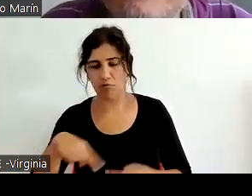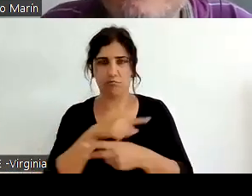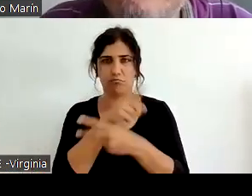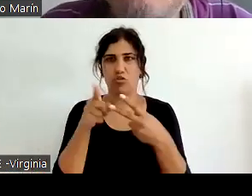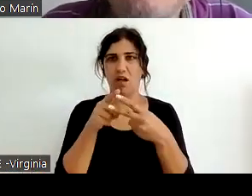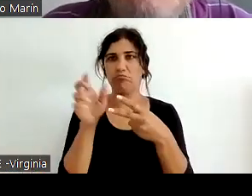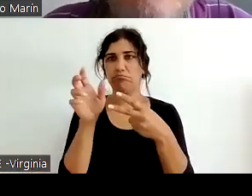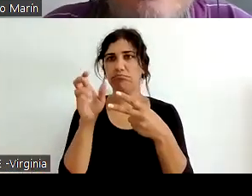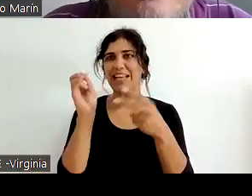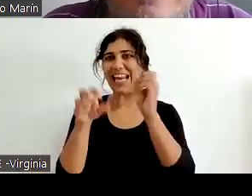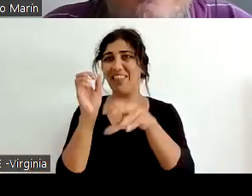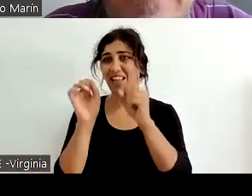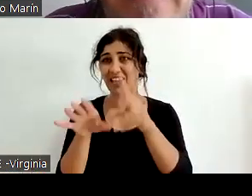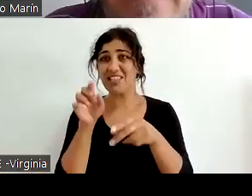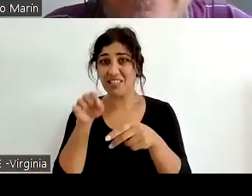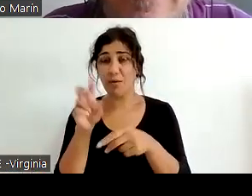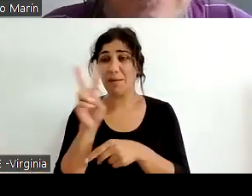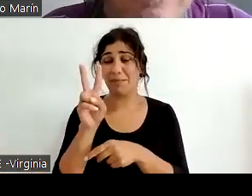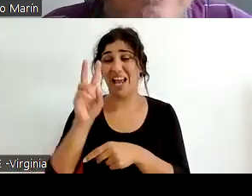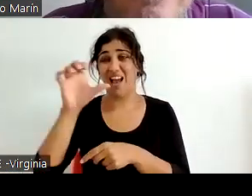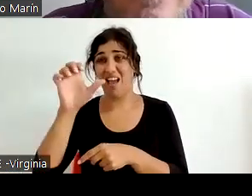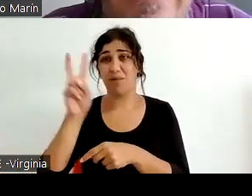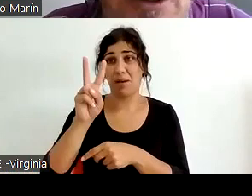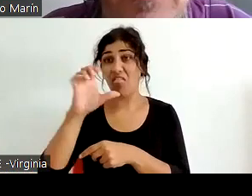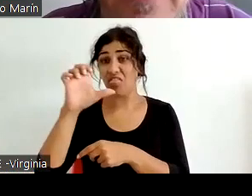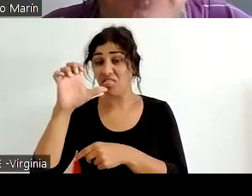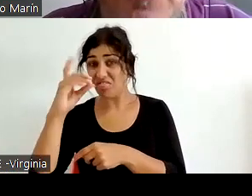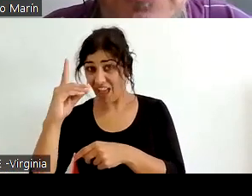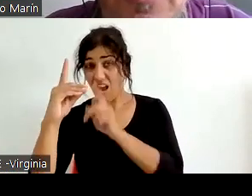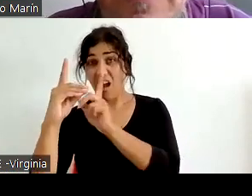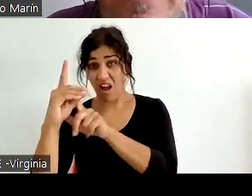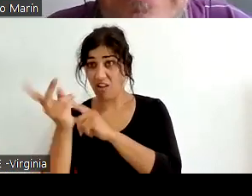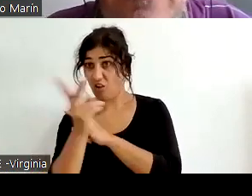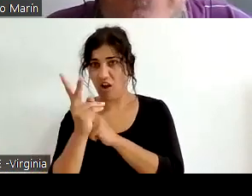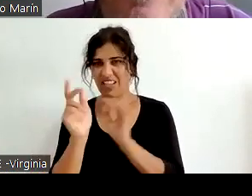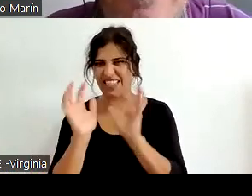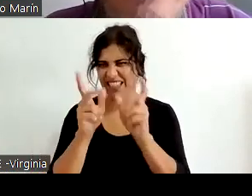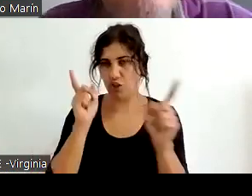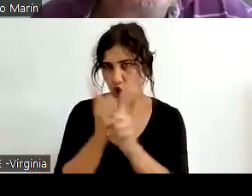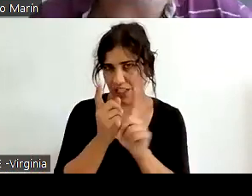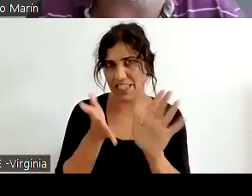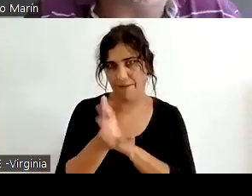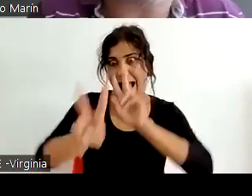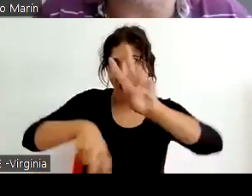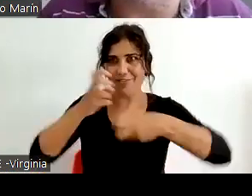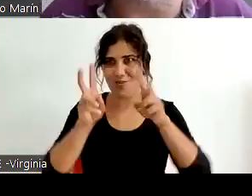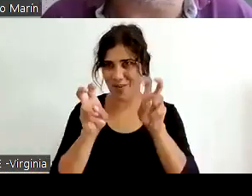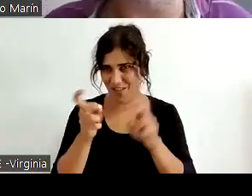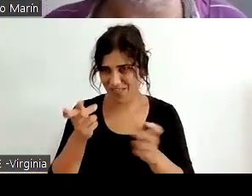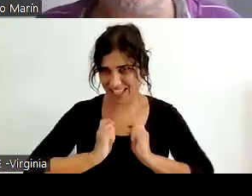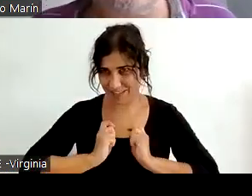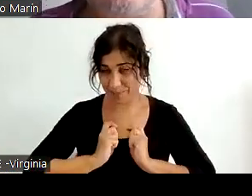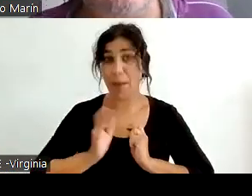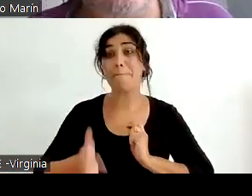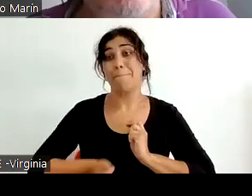glucosamina y las vitaminas C y E, que serían antioxidantes, por lo tanto, regeneradoras. Y a todo esto le añadimos todas las